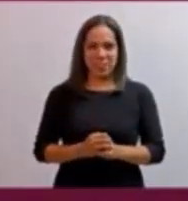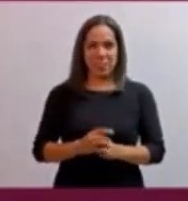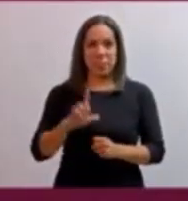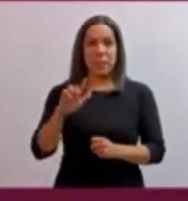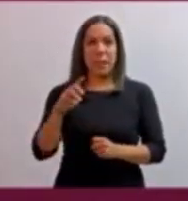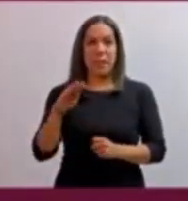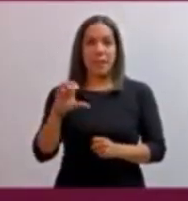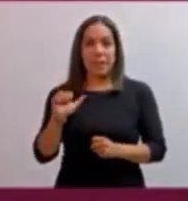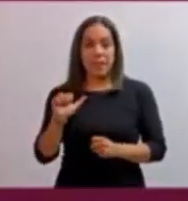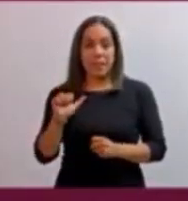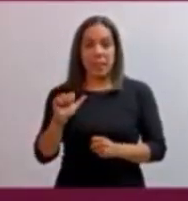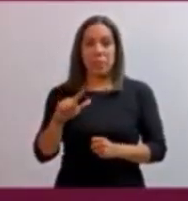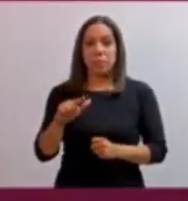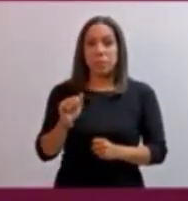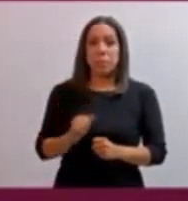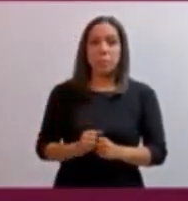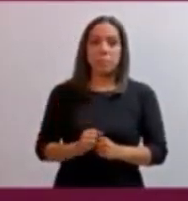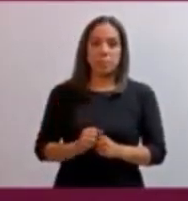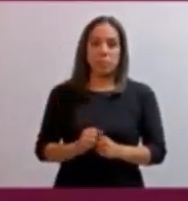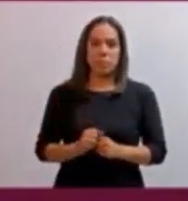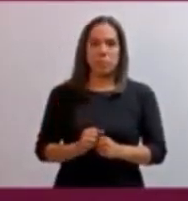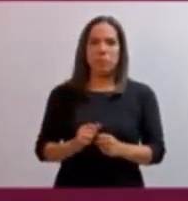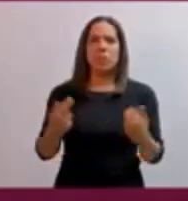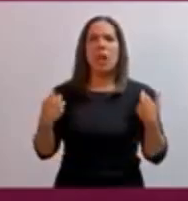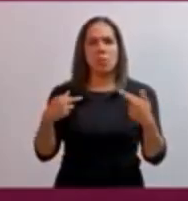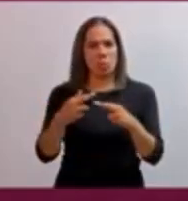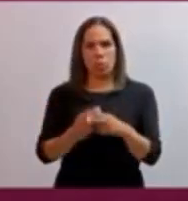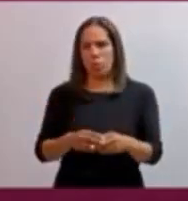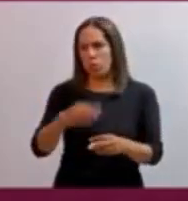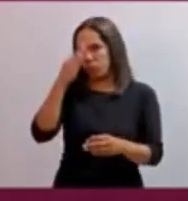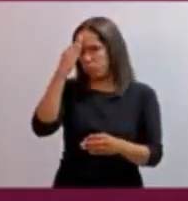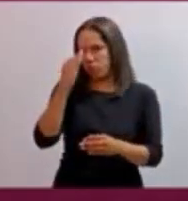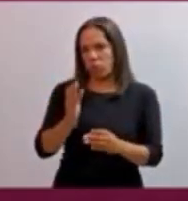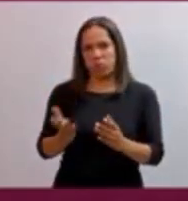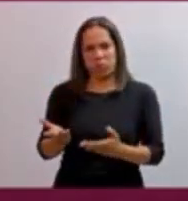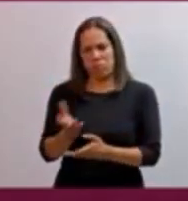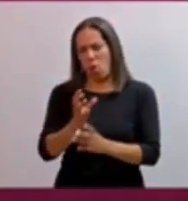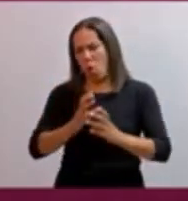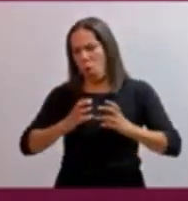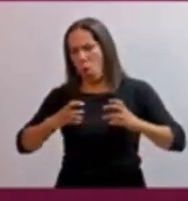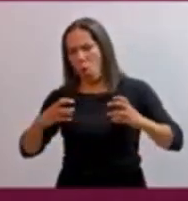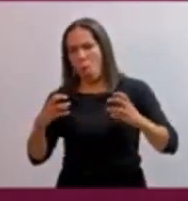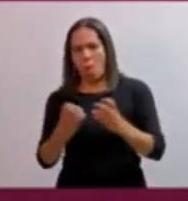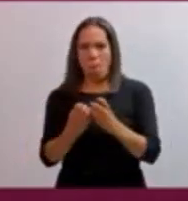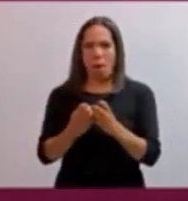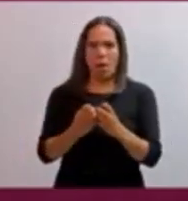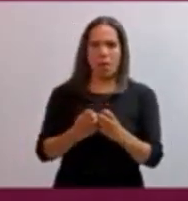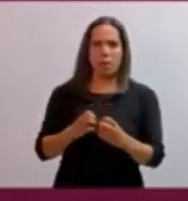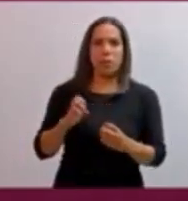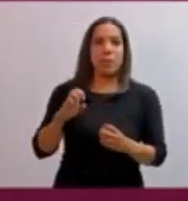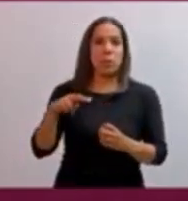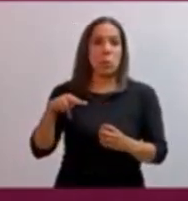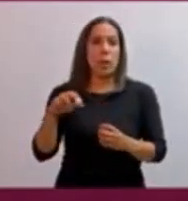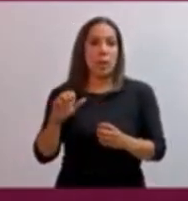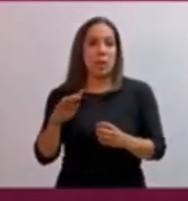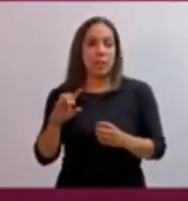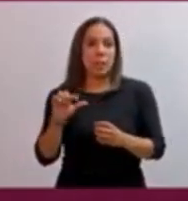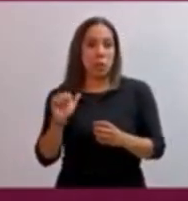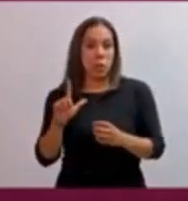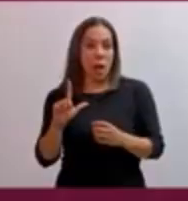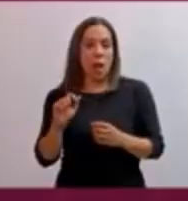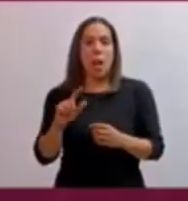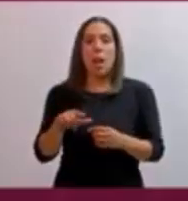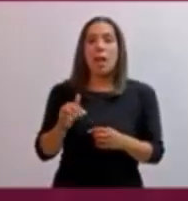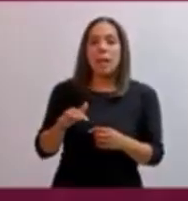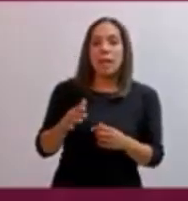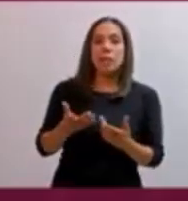Leticia Montaño Sánchez, profesora de tiempo completo en la Escuela Nacional para Maestras de Jardines de Niños, doctora en Ciencias